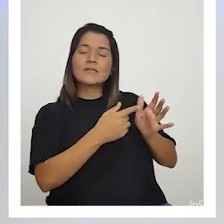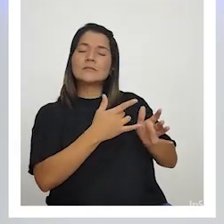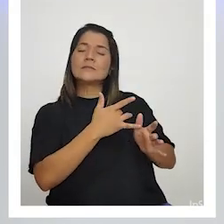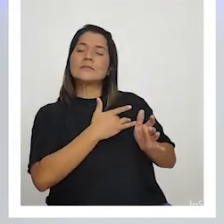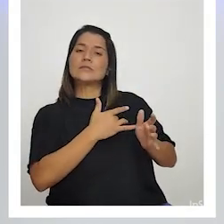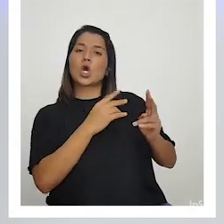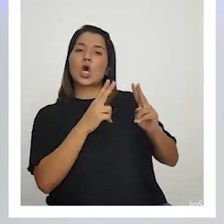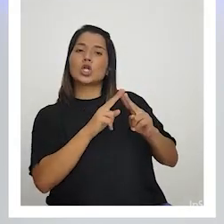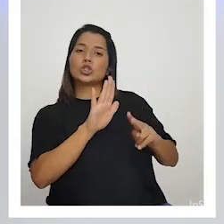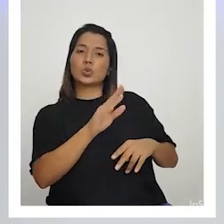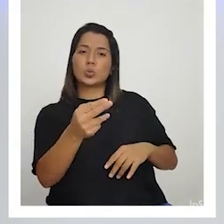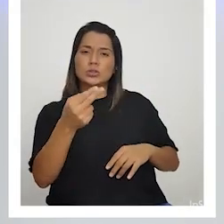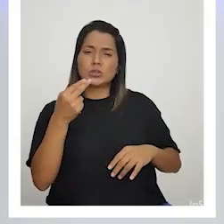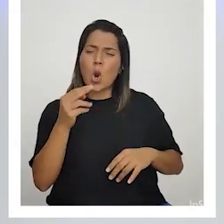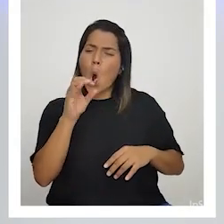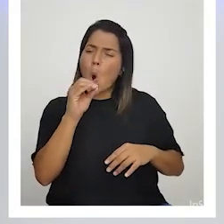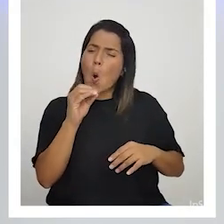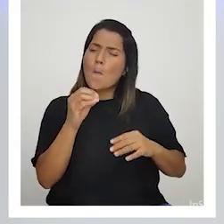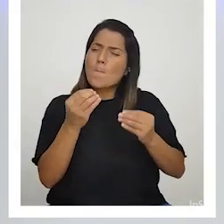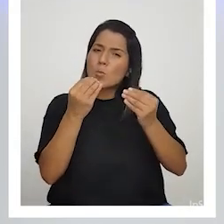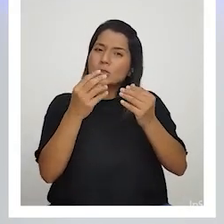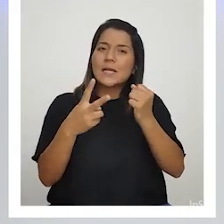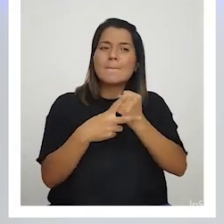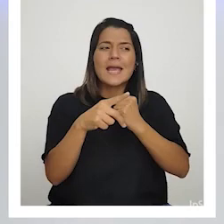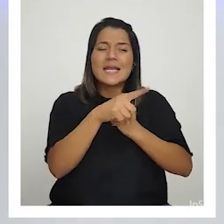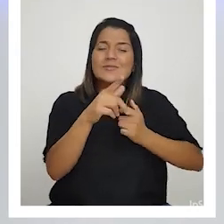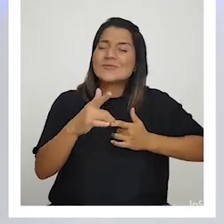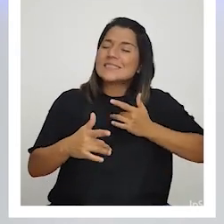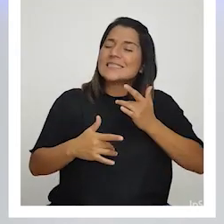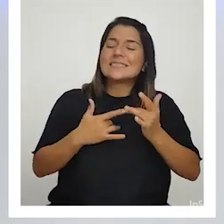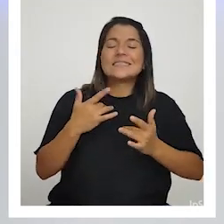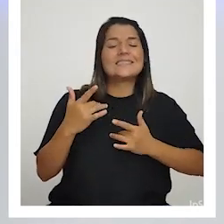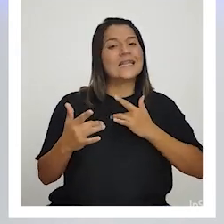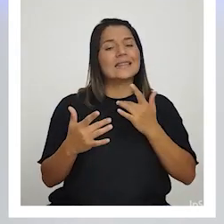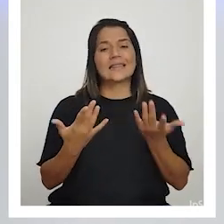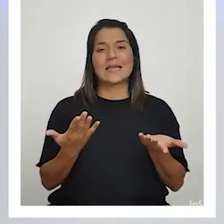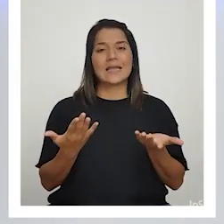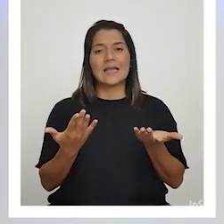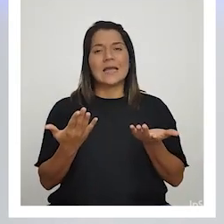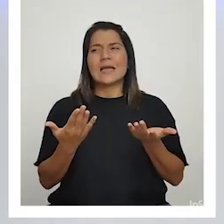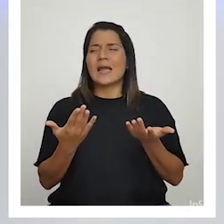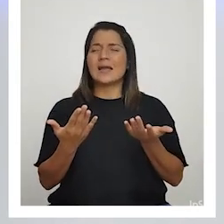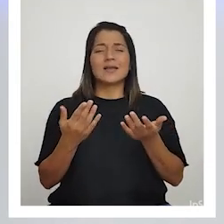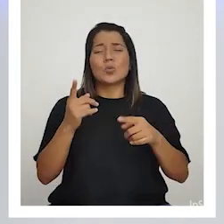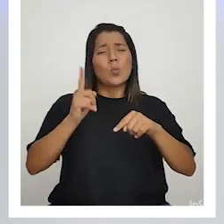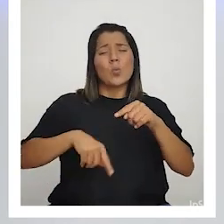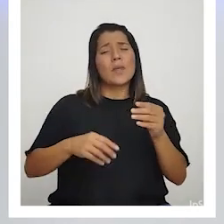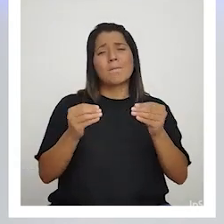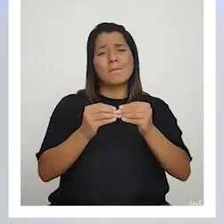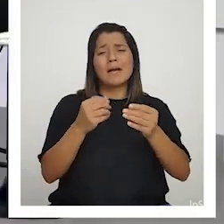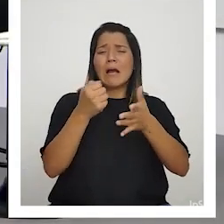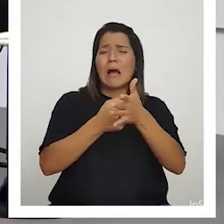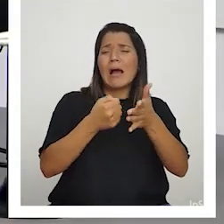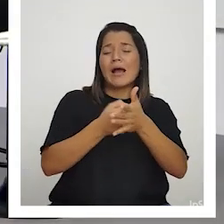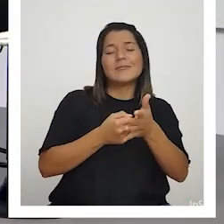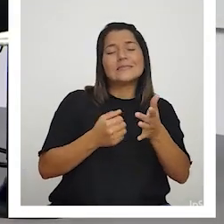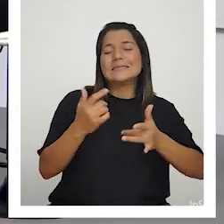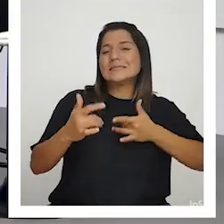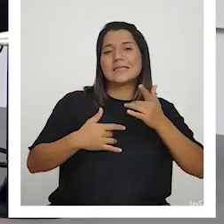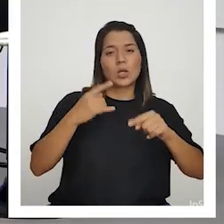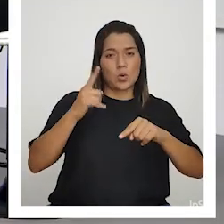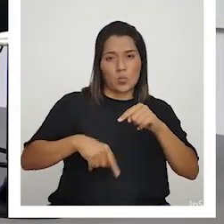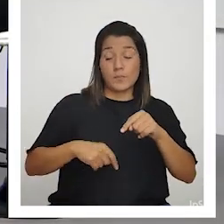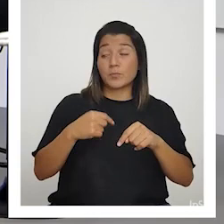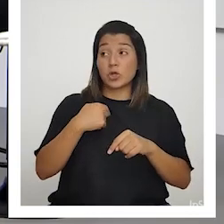veces ellos se han sentido impotentes al ver que luchan con esta enfermedad. Yo he visto, por